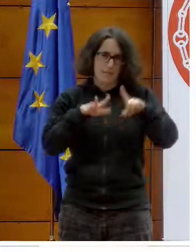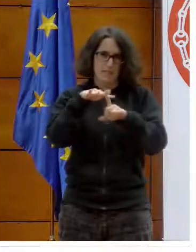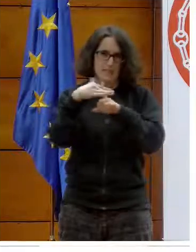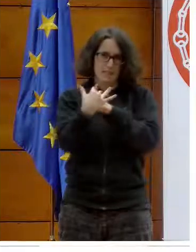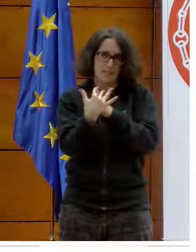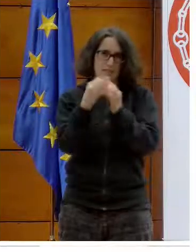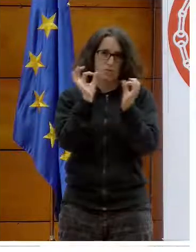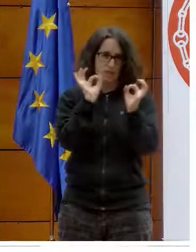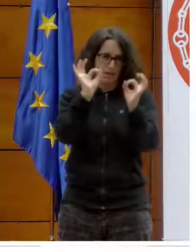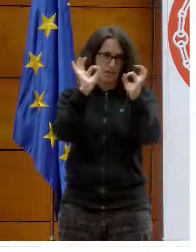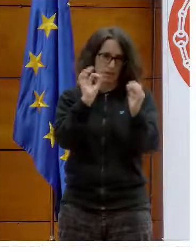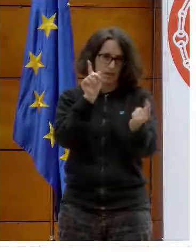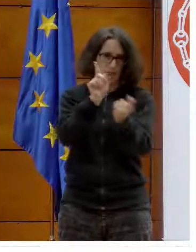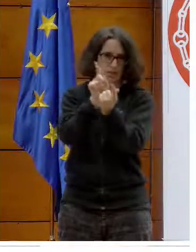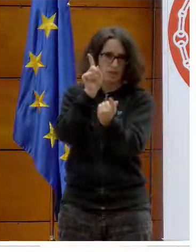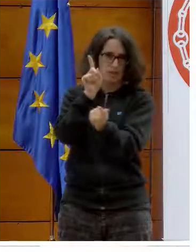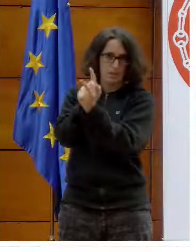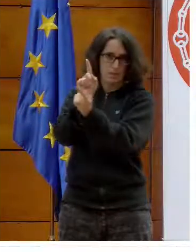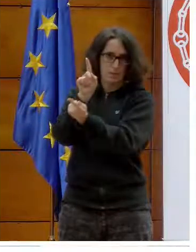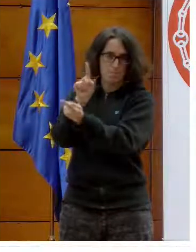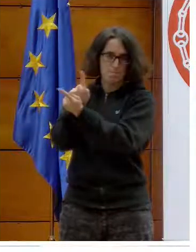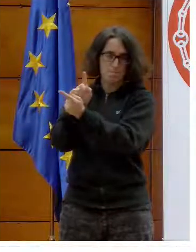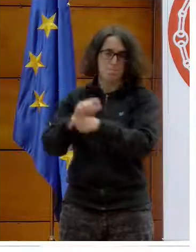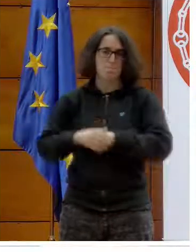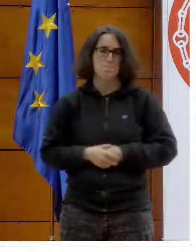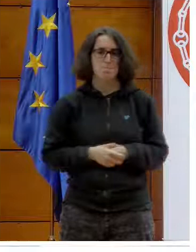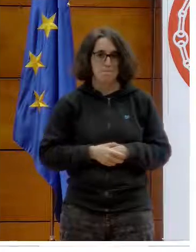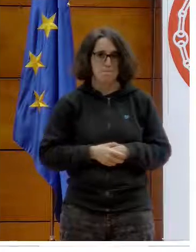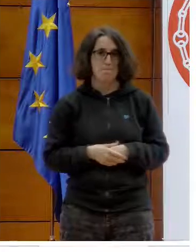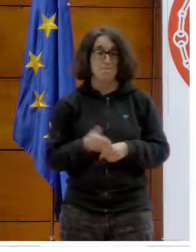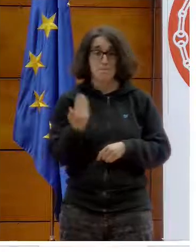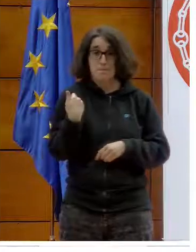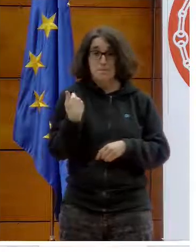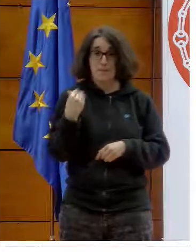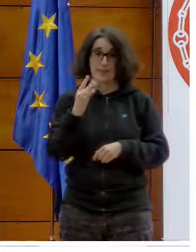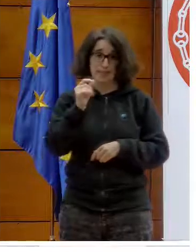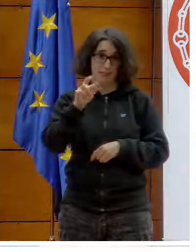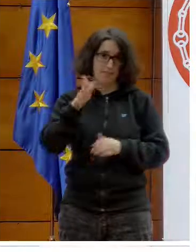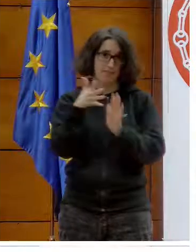hablado también antes, David, de la alteración en la termorregulación.